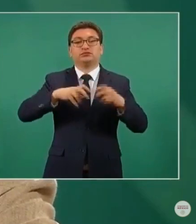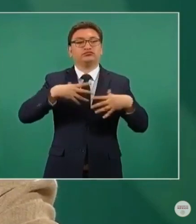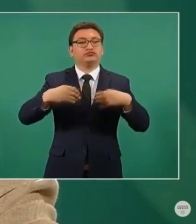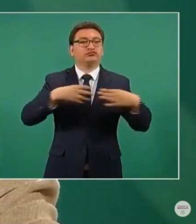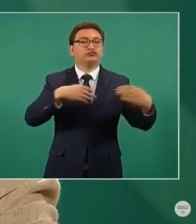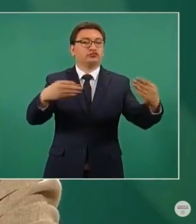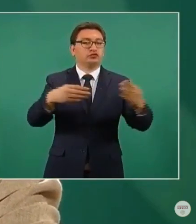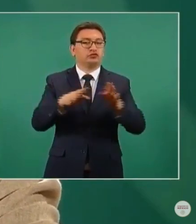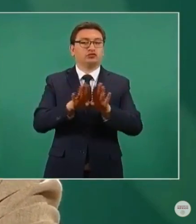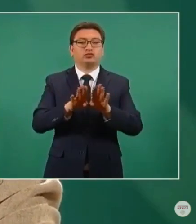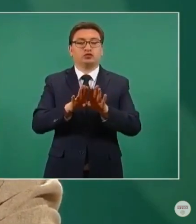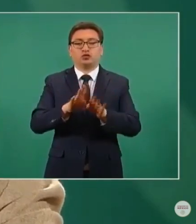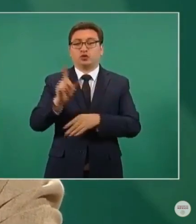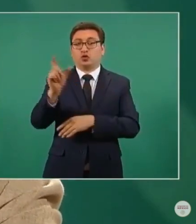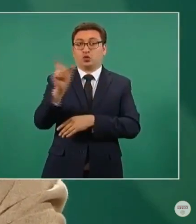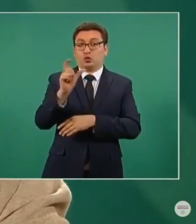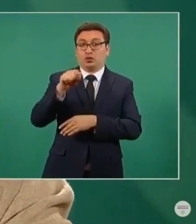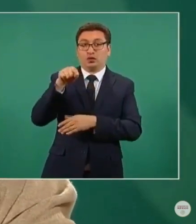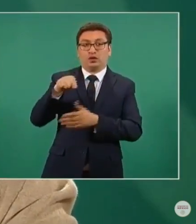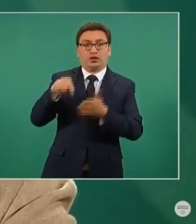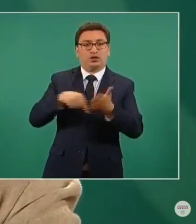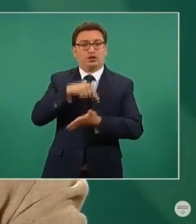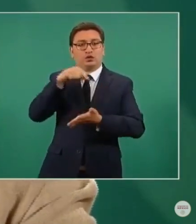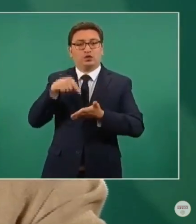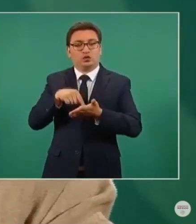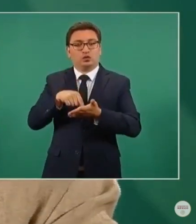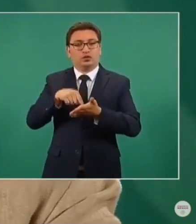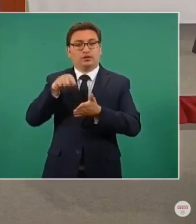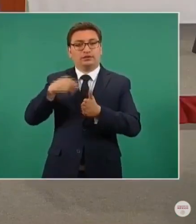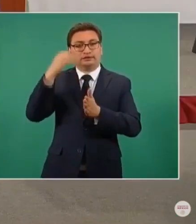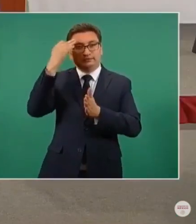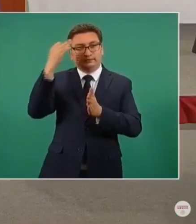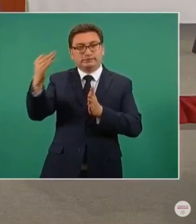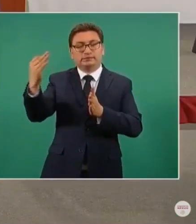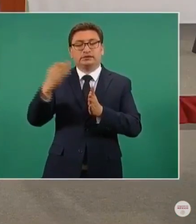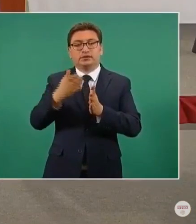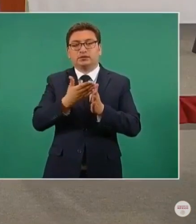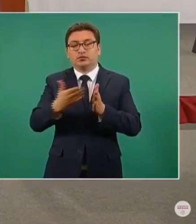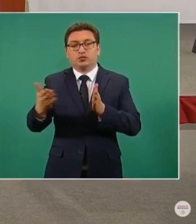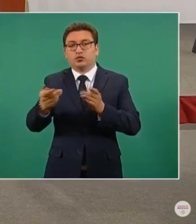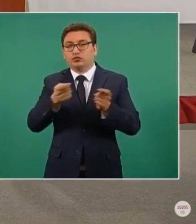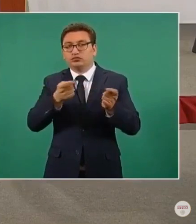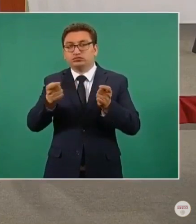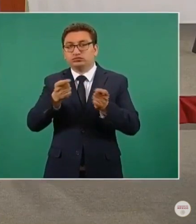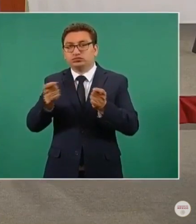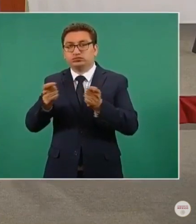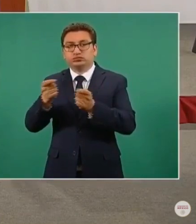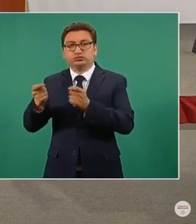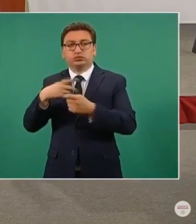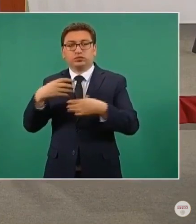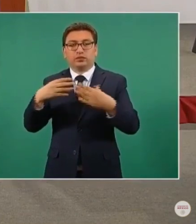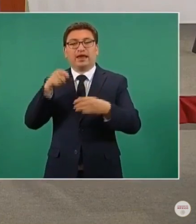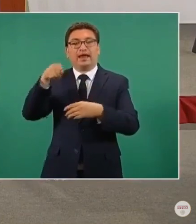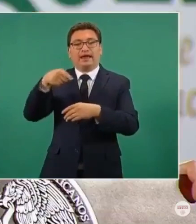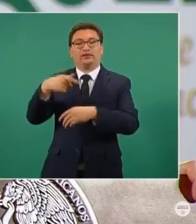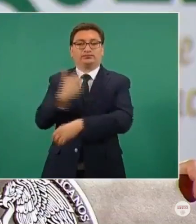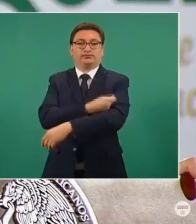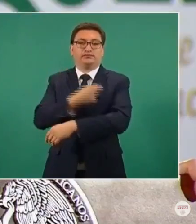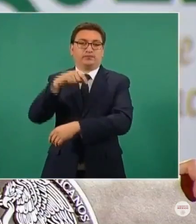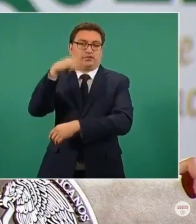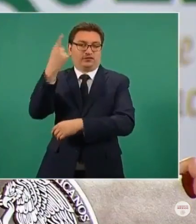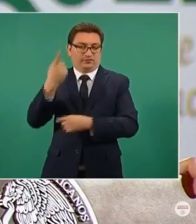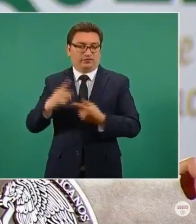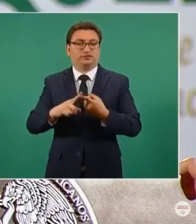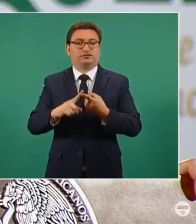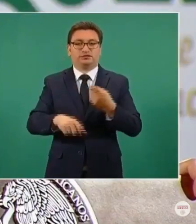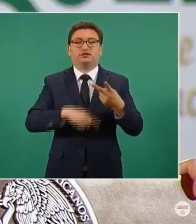Cuando existe una mayor duración del control epidémico, es más favorable empezar a vacunar ahí. Y